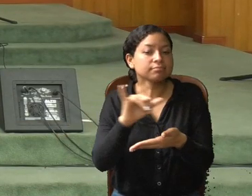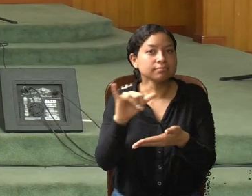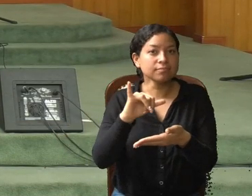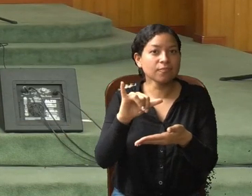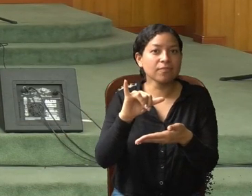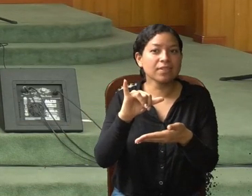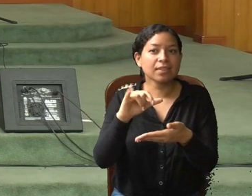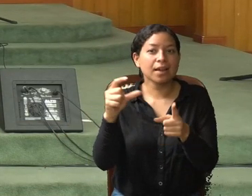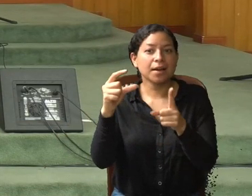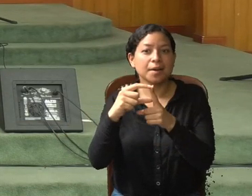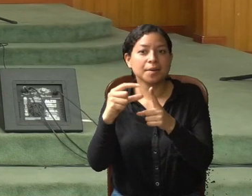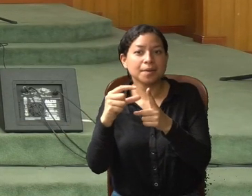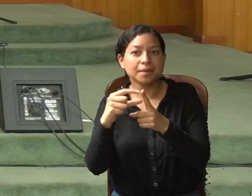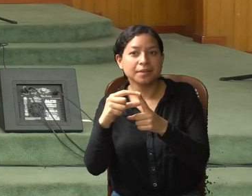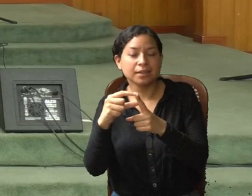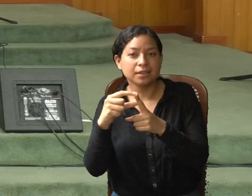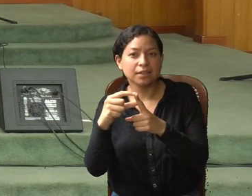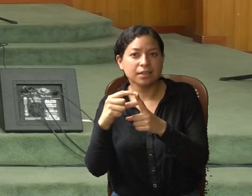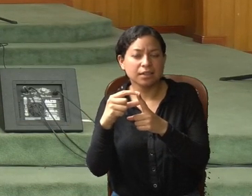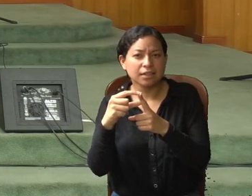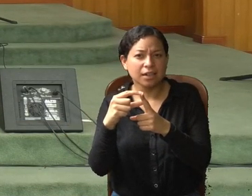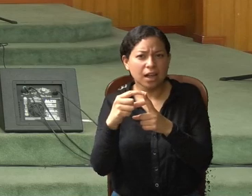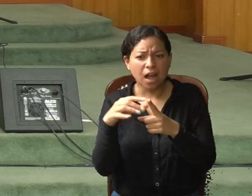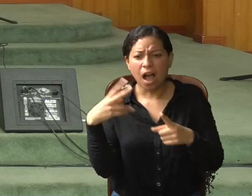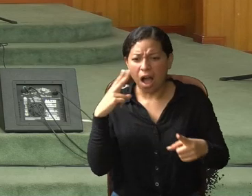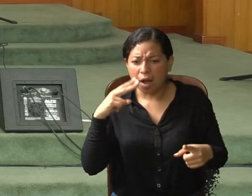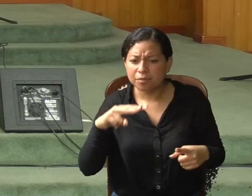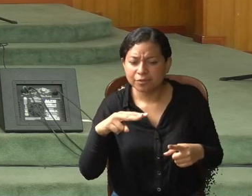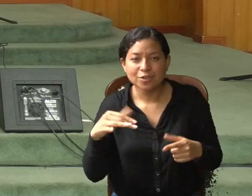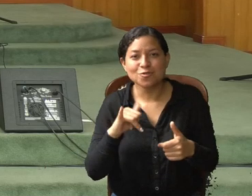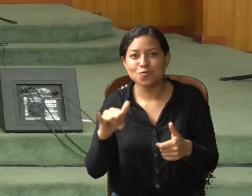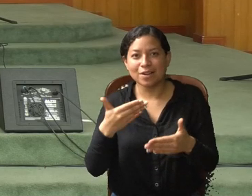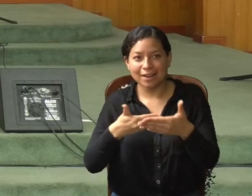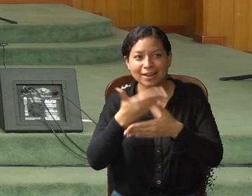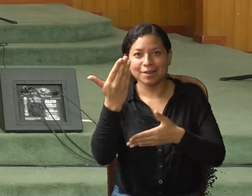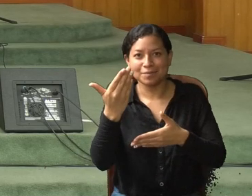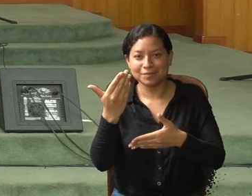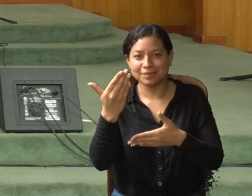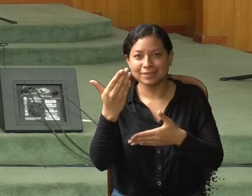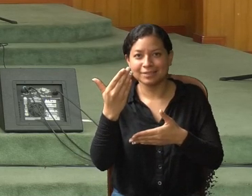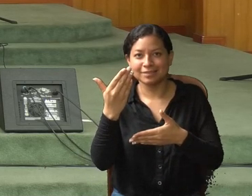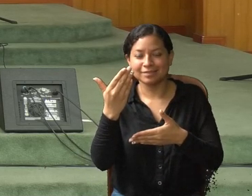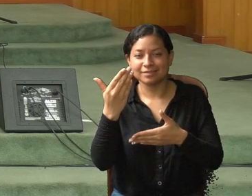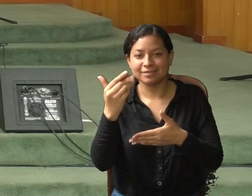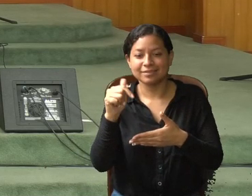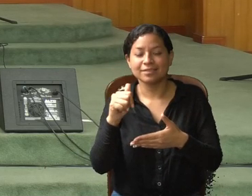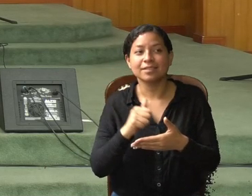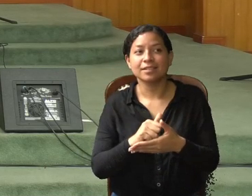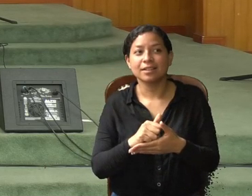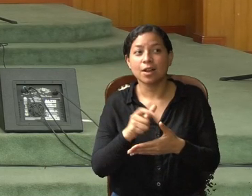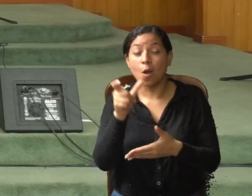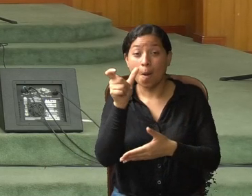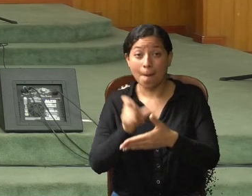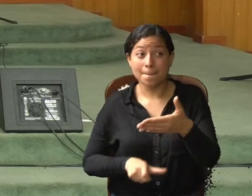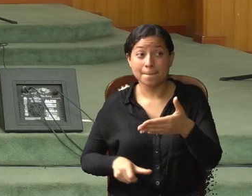el capítulo 1 del versículo y el versículo 2 de Génesis. Sin embargo, este versículo no termina